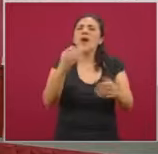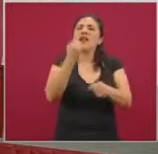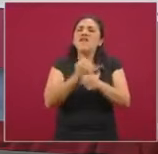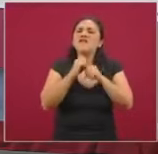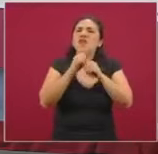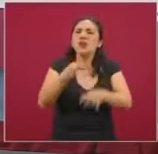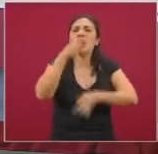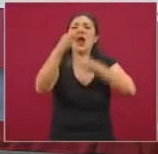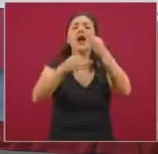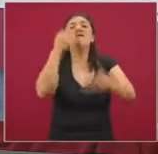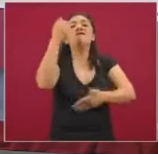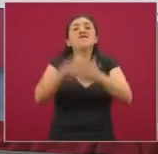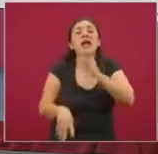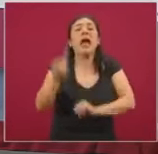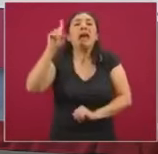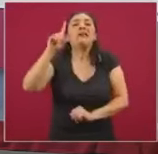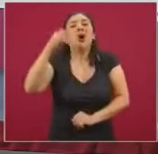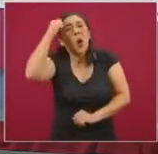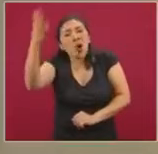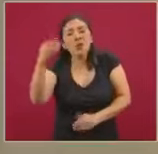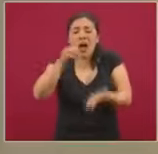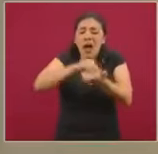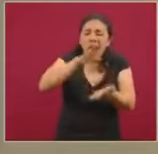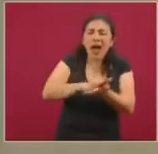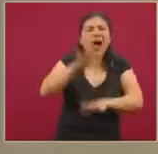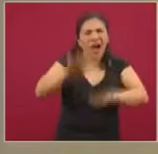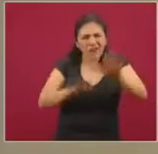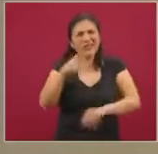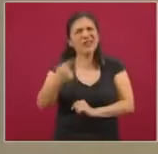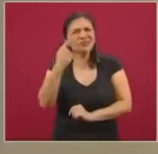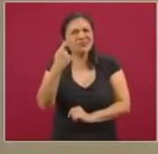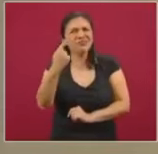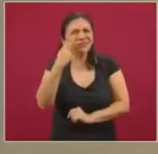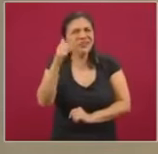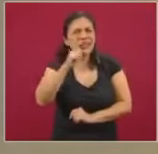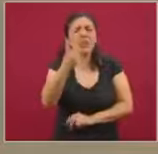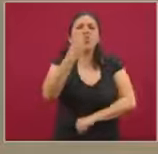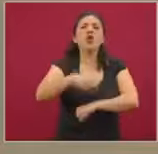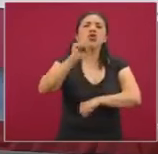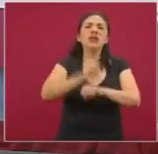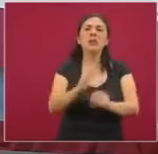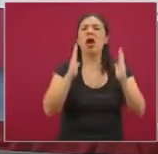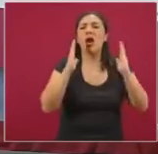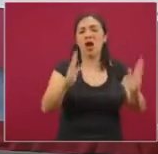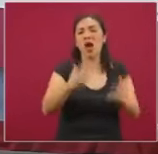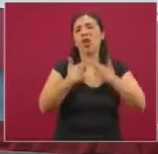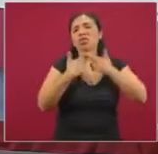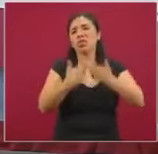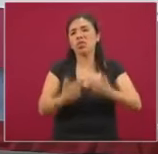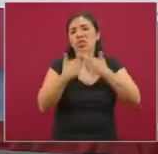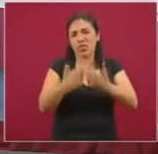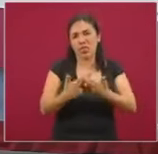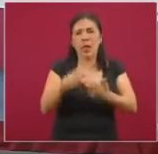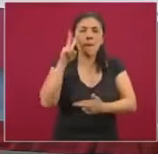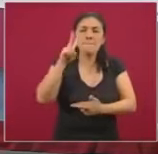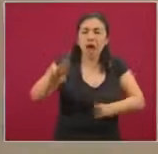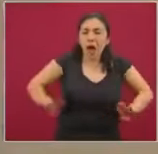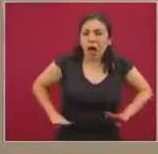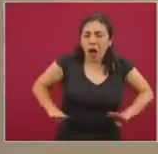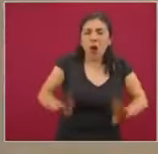de notificación y de confirmación que normalmente sucede en las últimas dos semanas. Es decir, que cuando vemos las tendencias